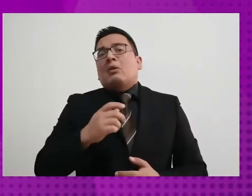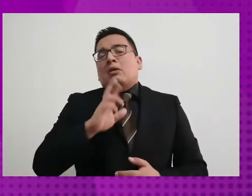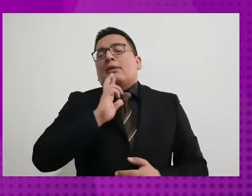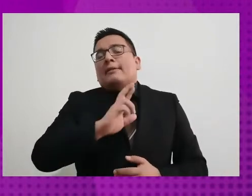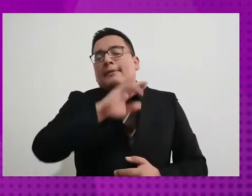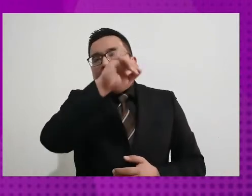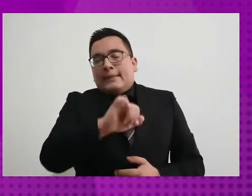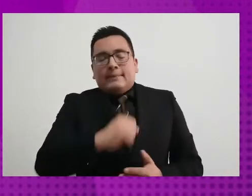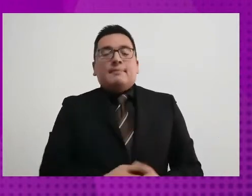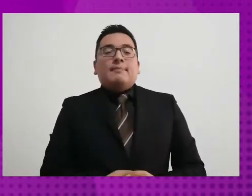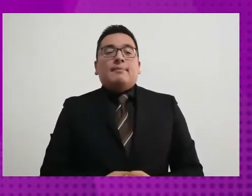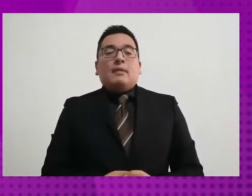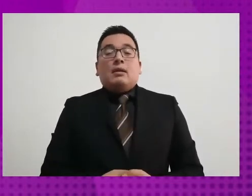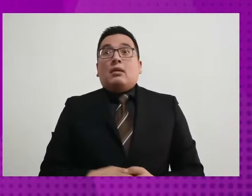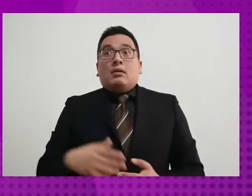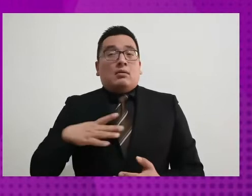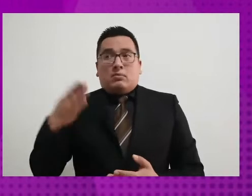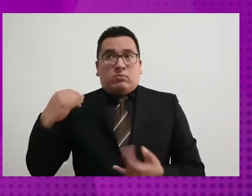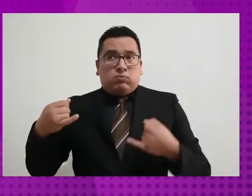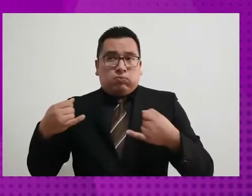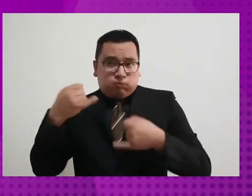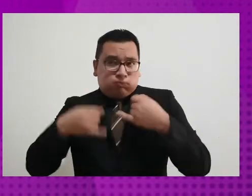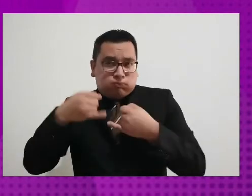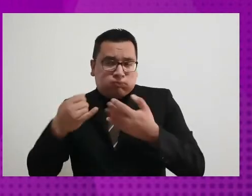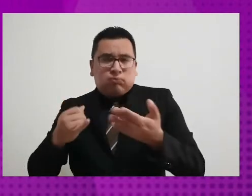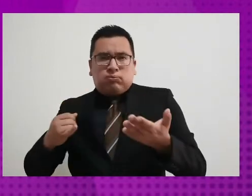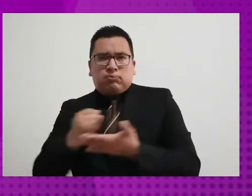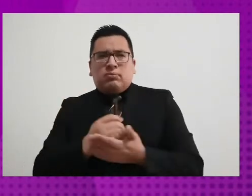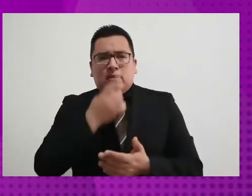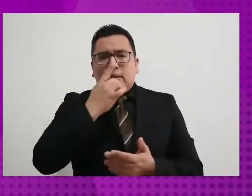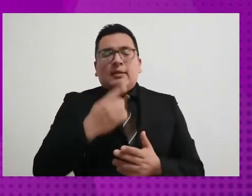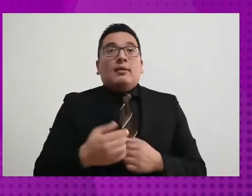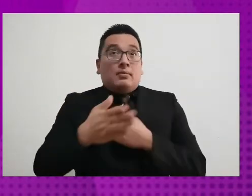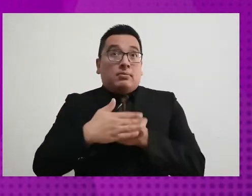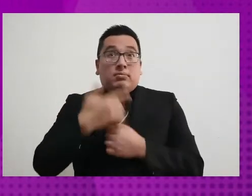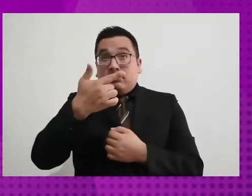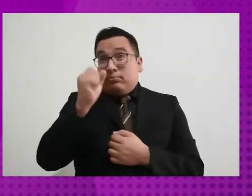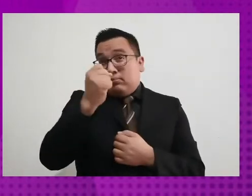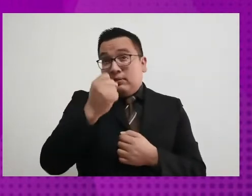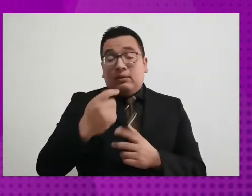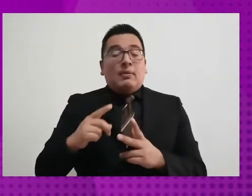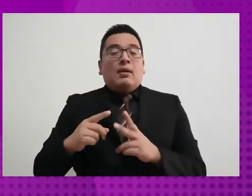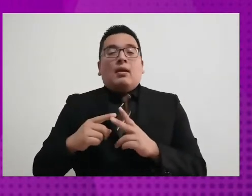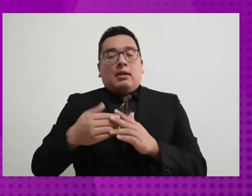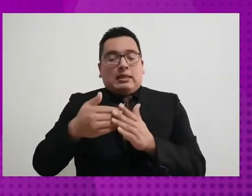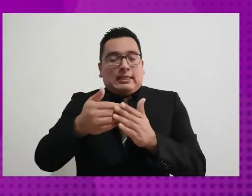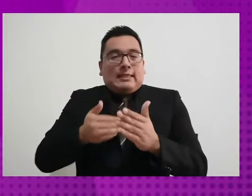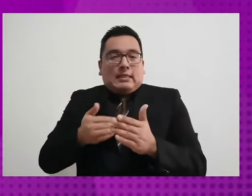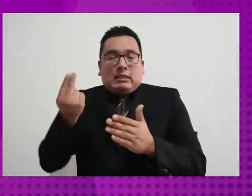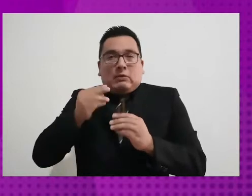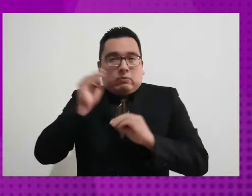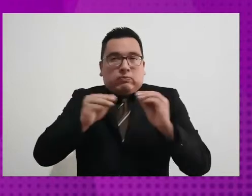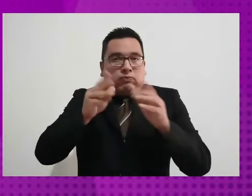sí. La sentencia es muy clara en establecer que ya tendría que estar listo antes del inicio del proceso electoral, justamente para que esté